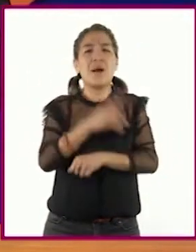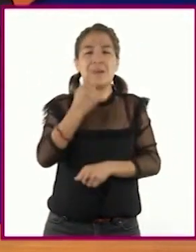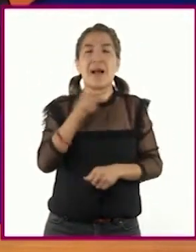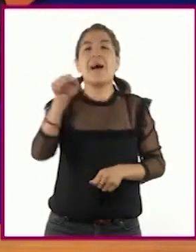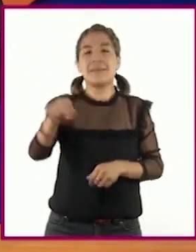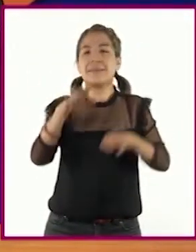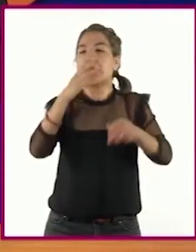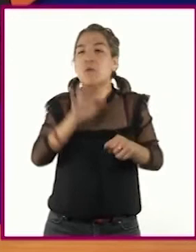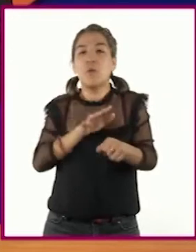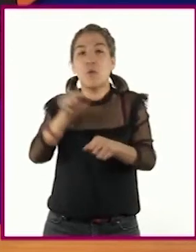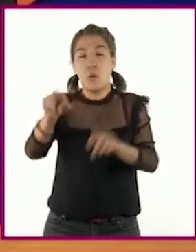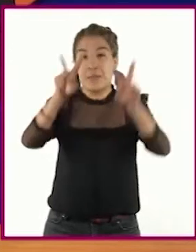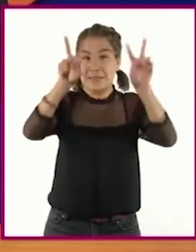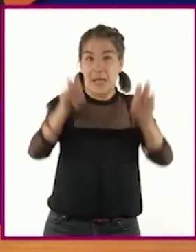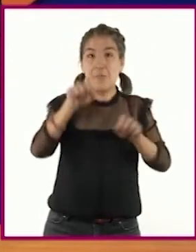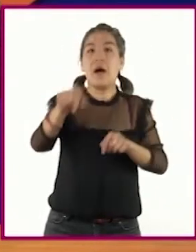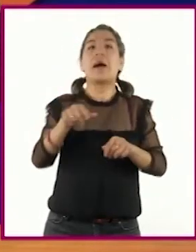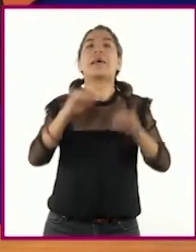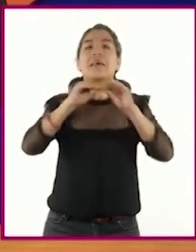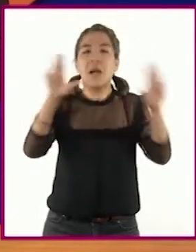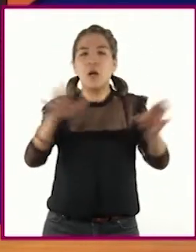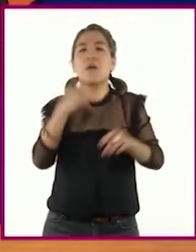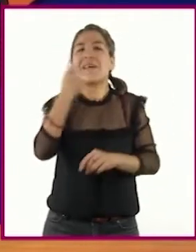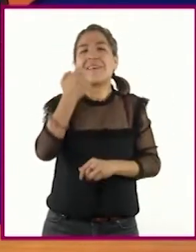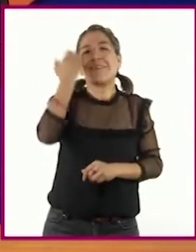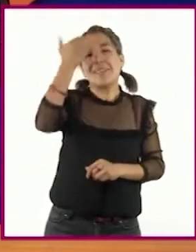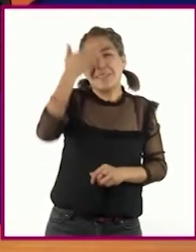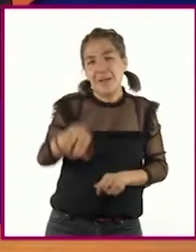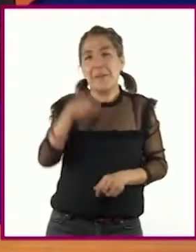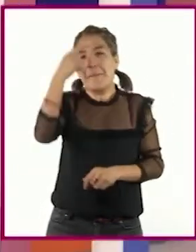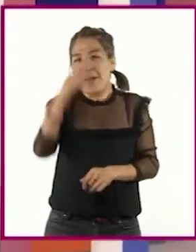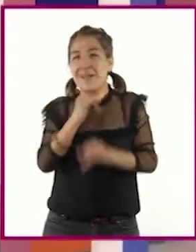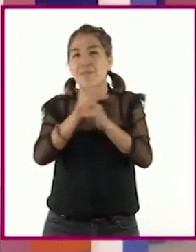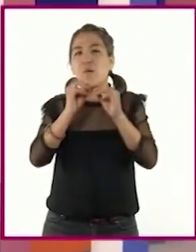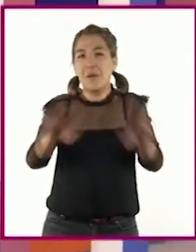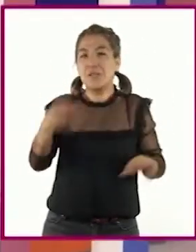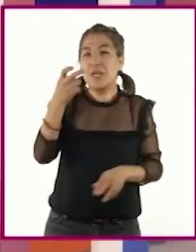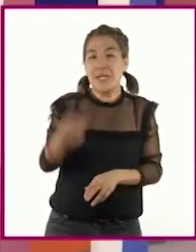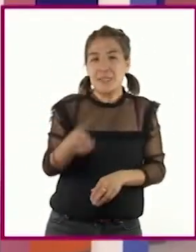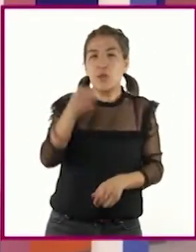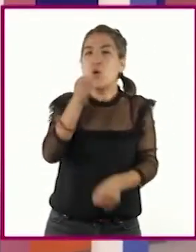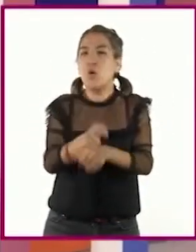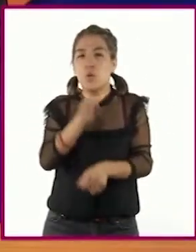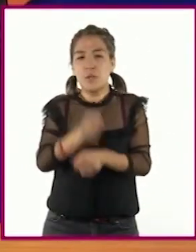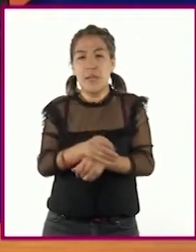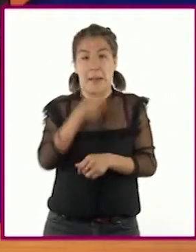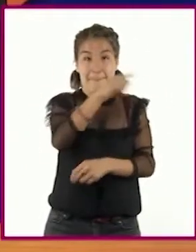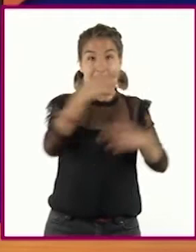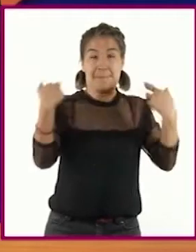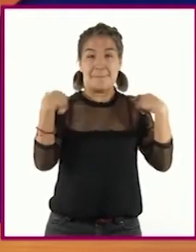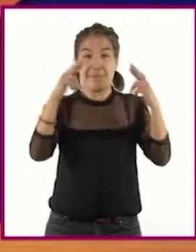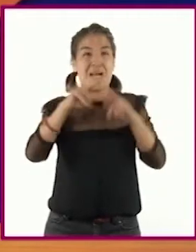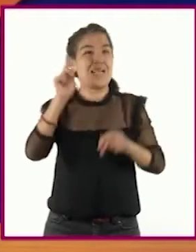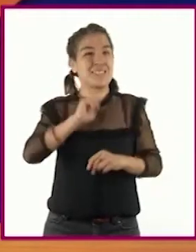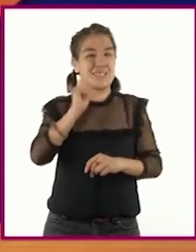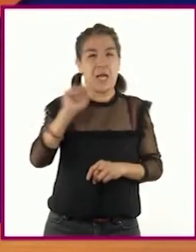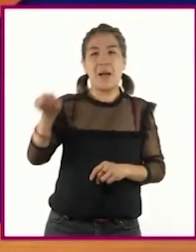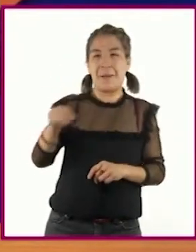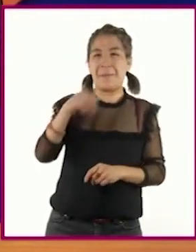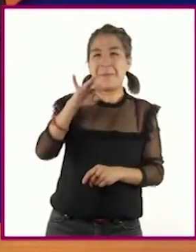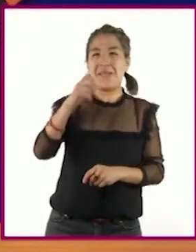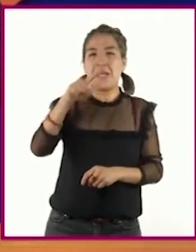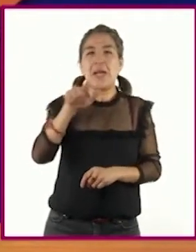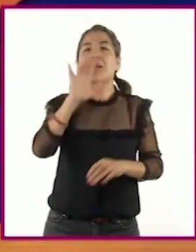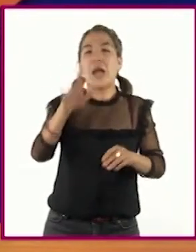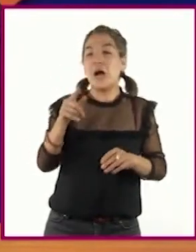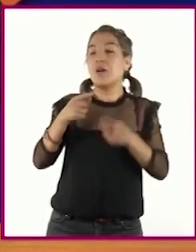lo que queremos saber y la información que vamos a buscar, en este caso, la profesora de Miguel le asignó el